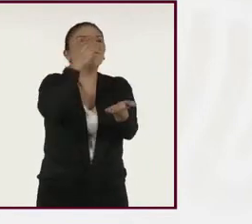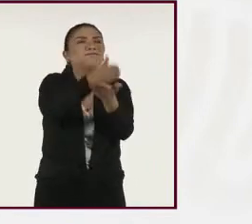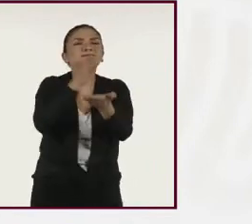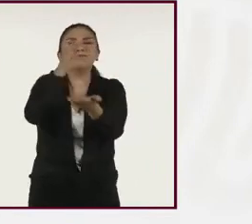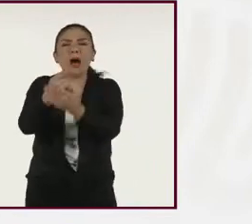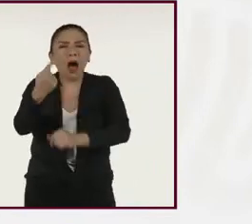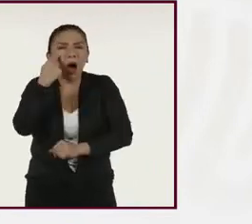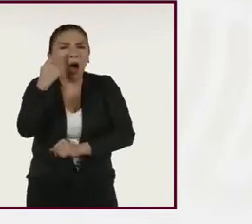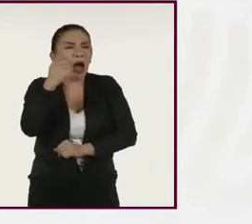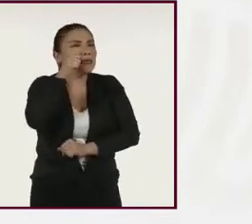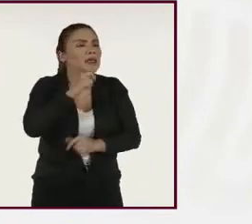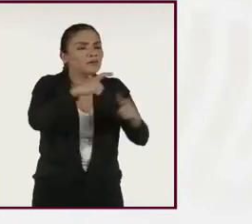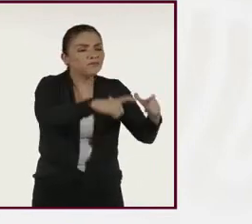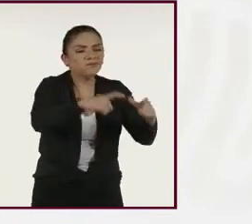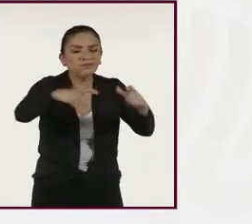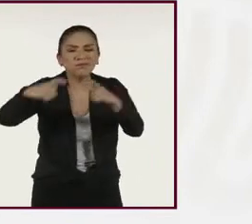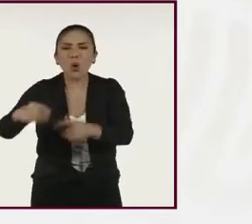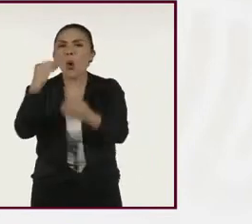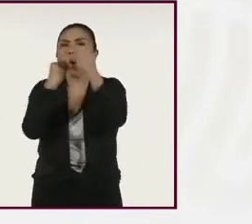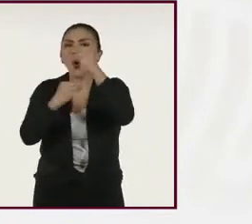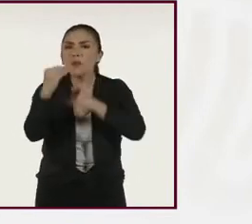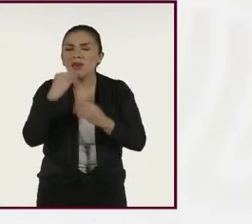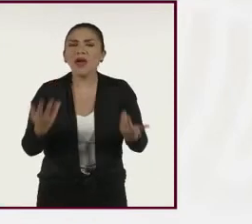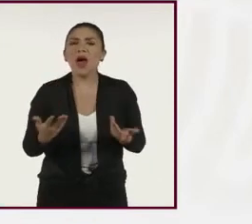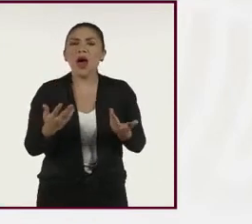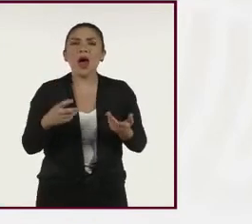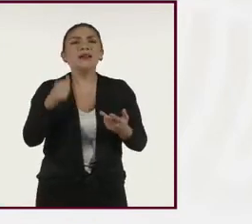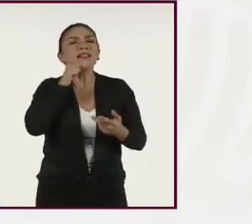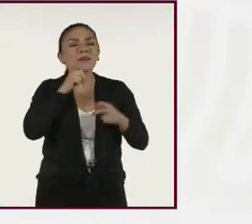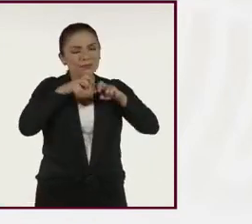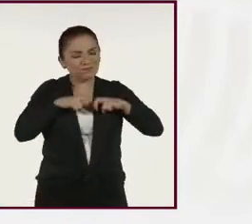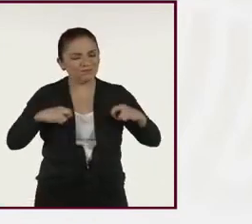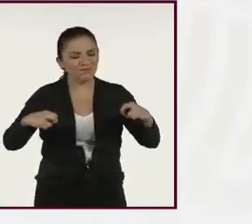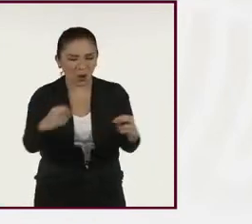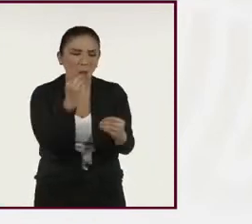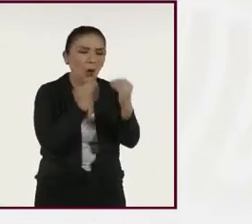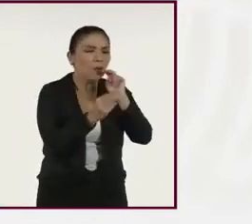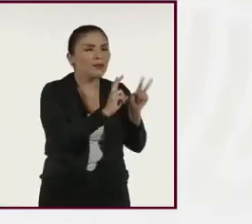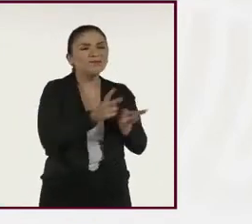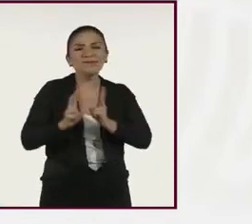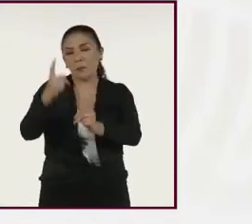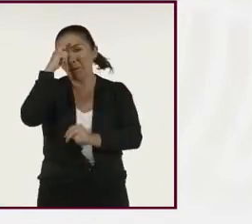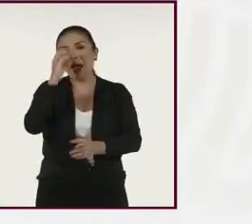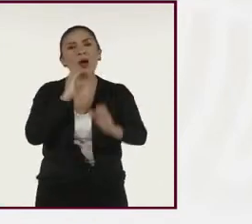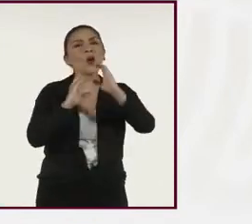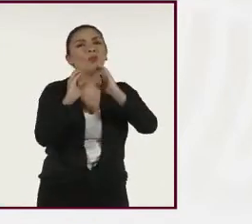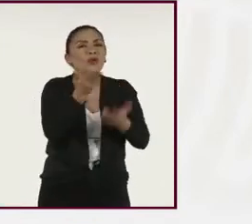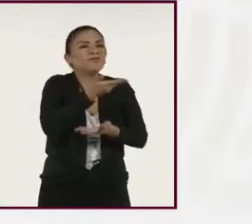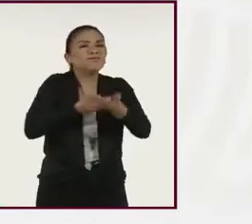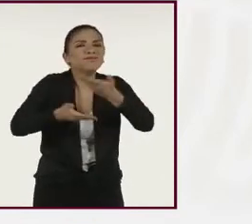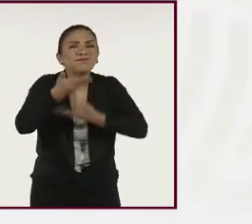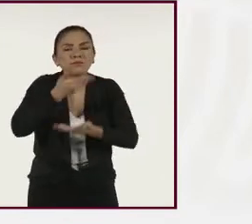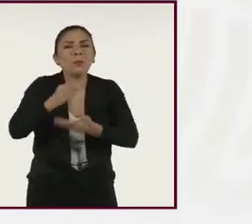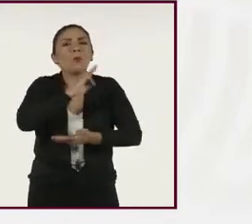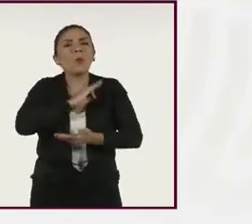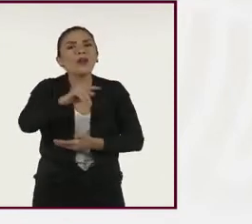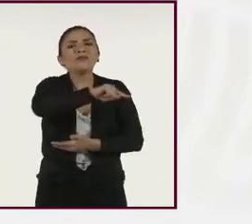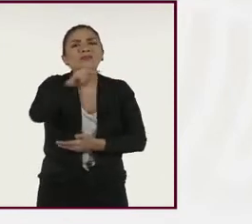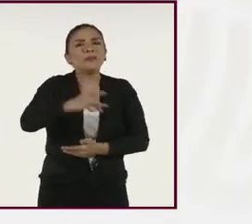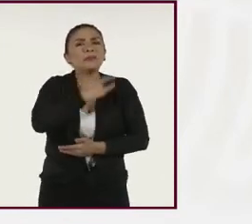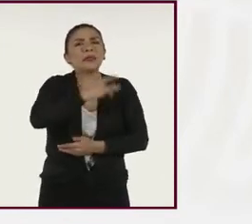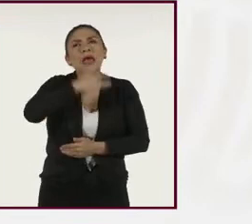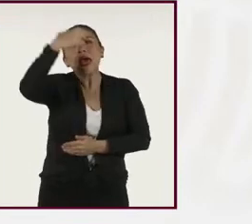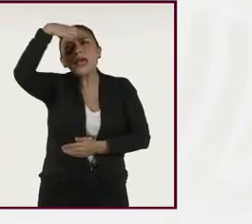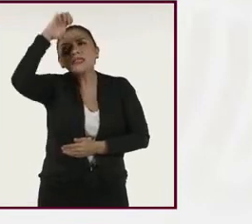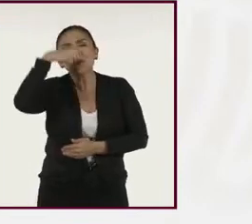siempre hay presentes alimentos, siempre estamos en torno a la mesa y es un espacio de comunicación en el cual se pueden experimentar una